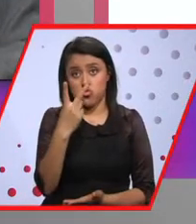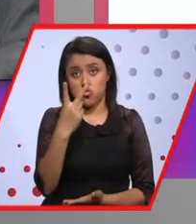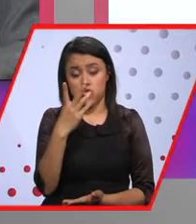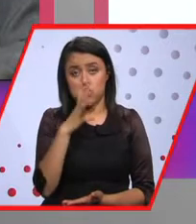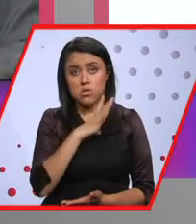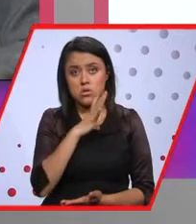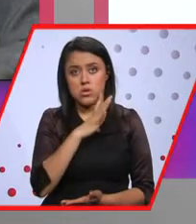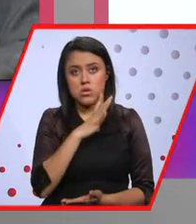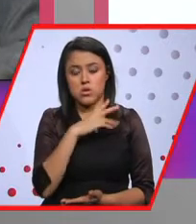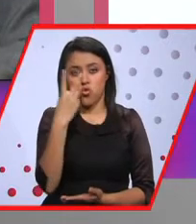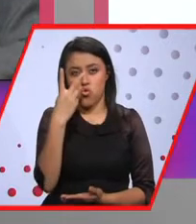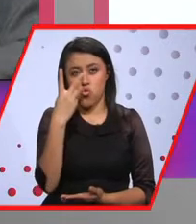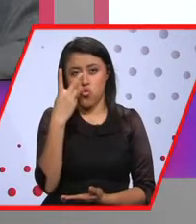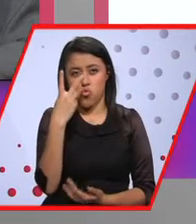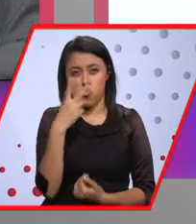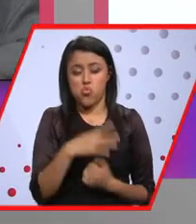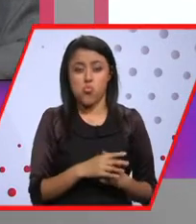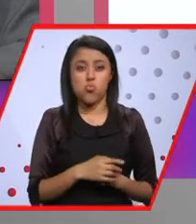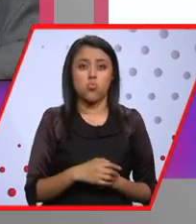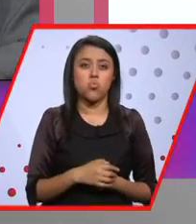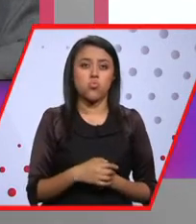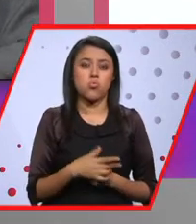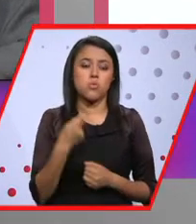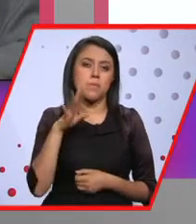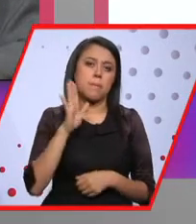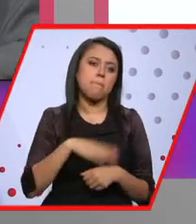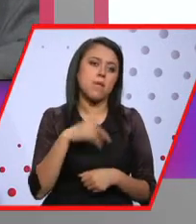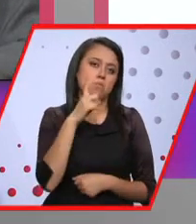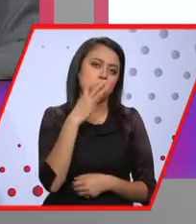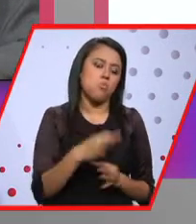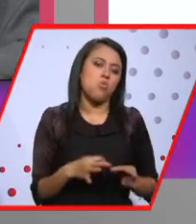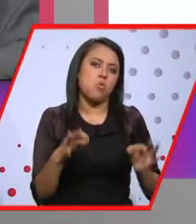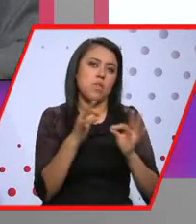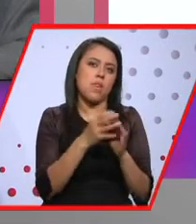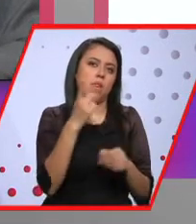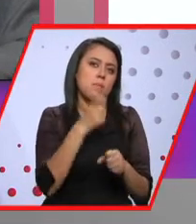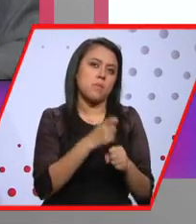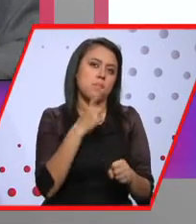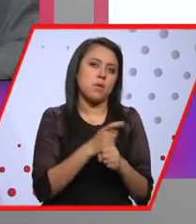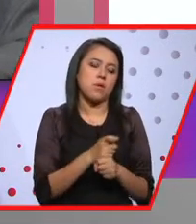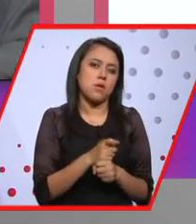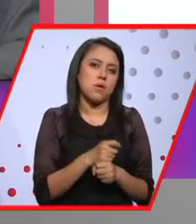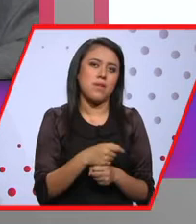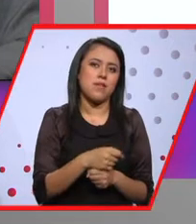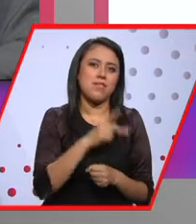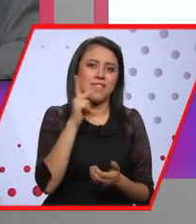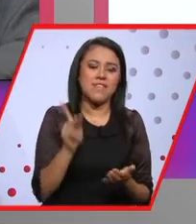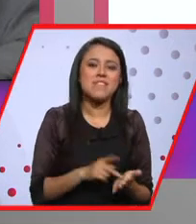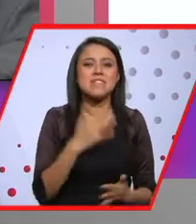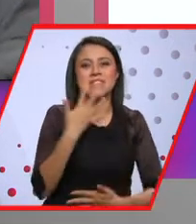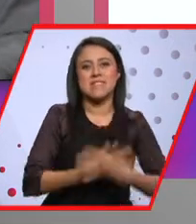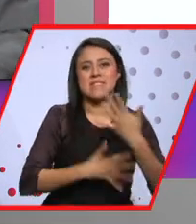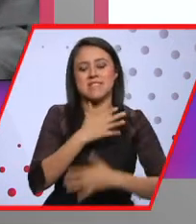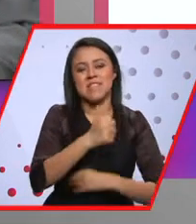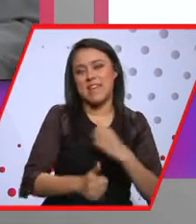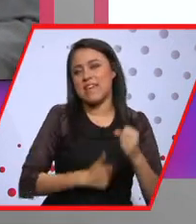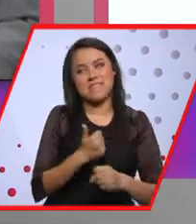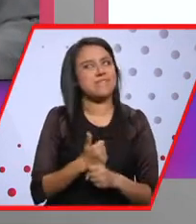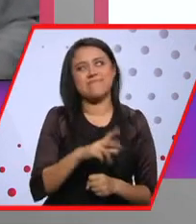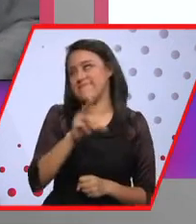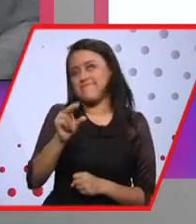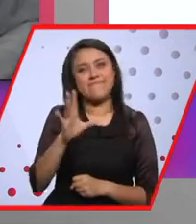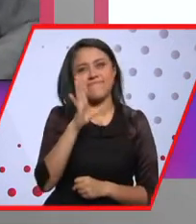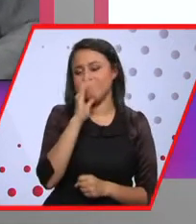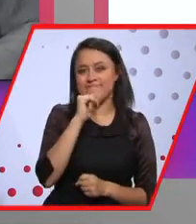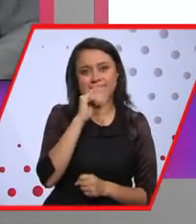fue registrado 2 veces, pues la primera es la que vale. Así es, señor. Ahorita voy y me registro que tengo 15 años y